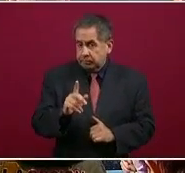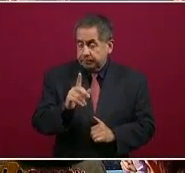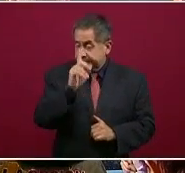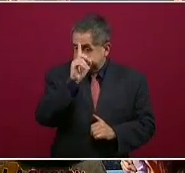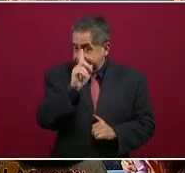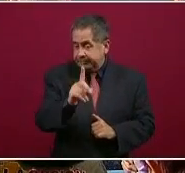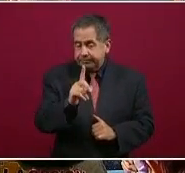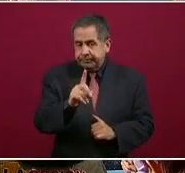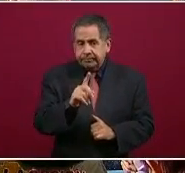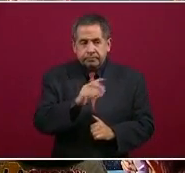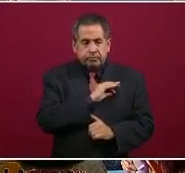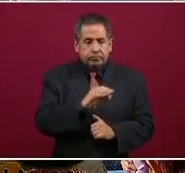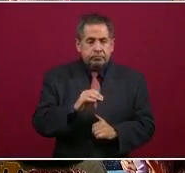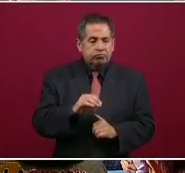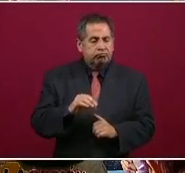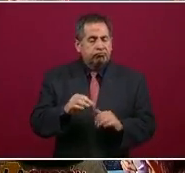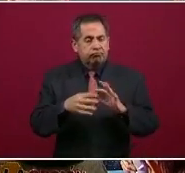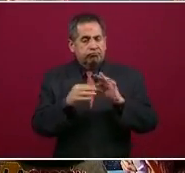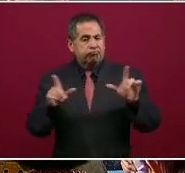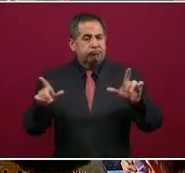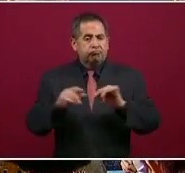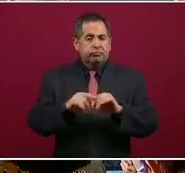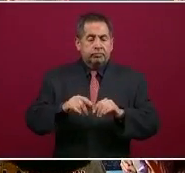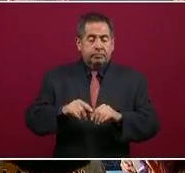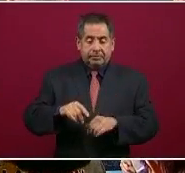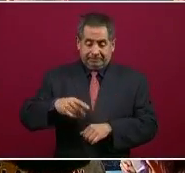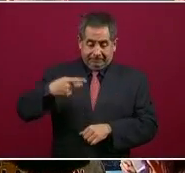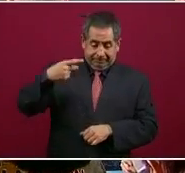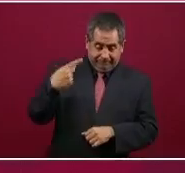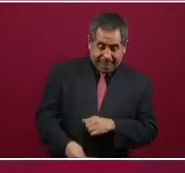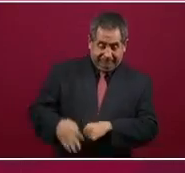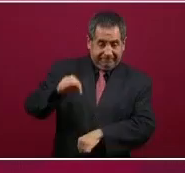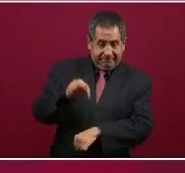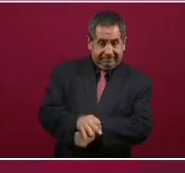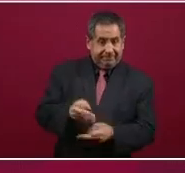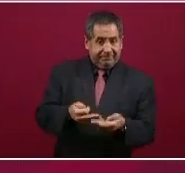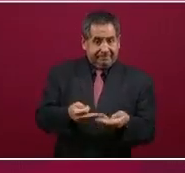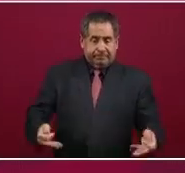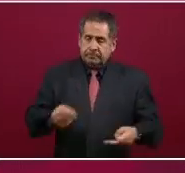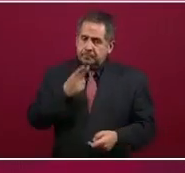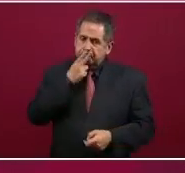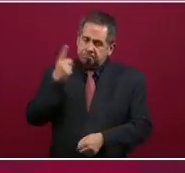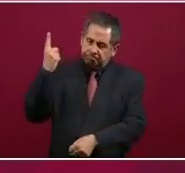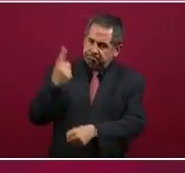se puede resumir en la frase: la patria es primero.